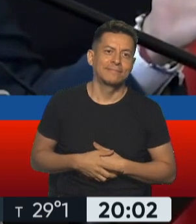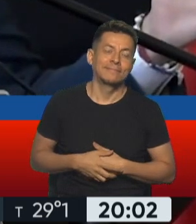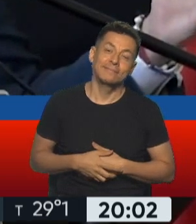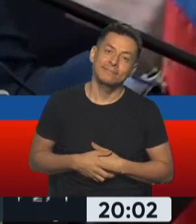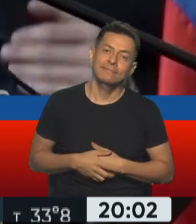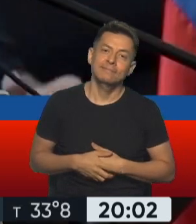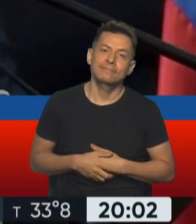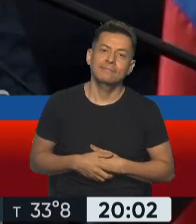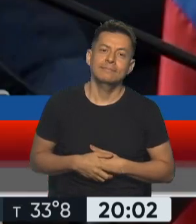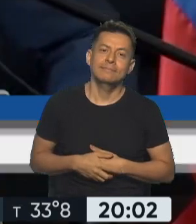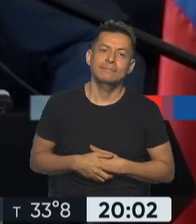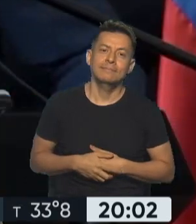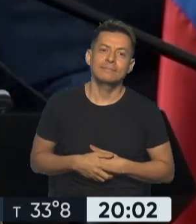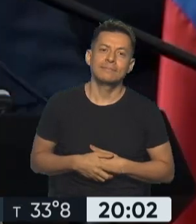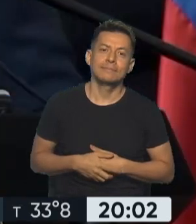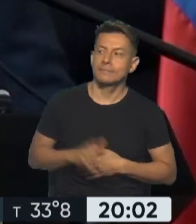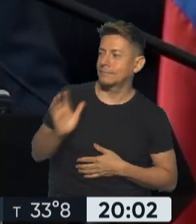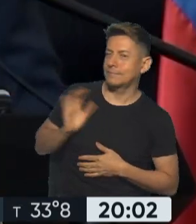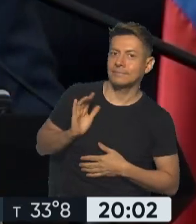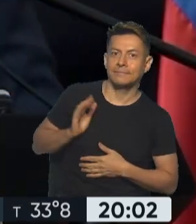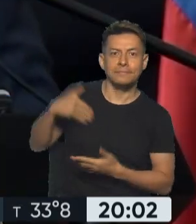cierto. Se asustó.